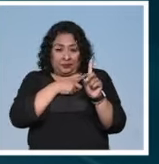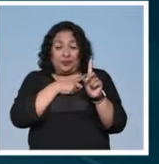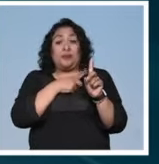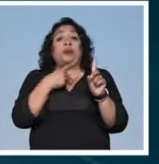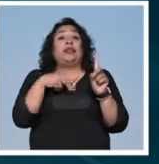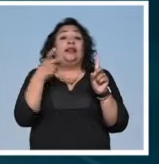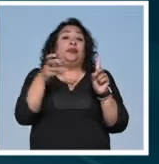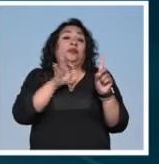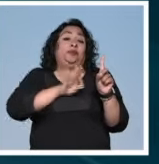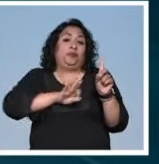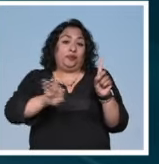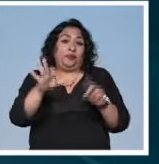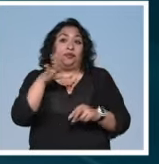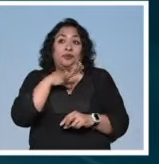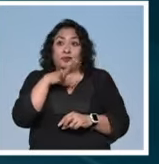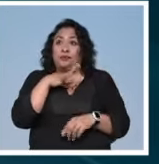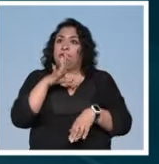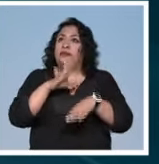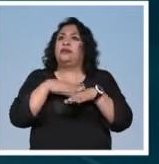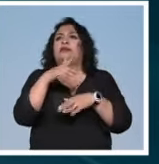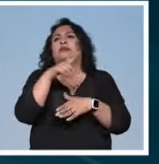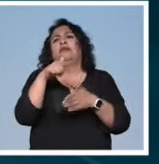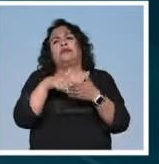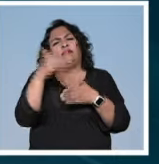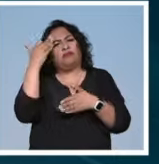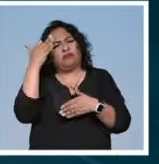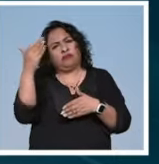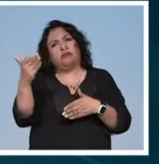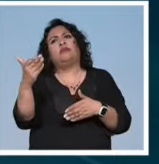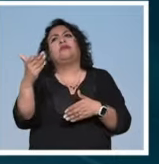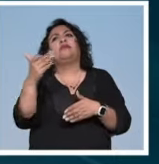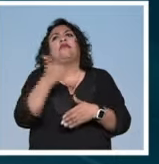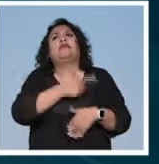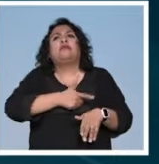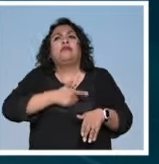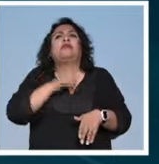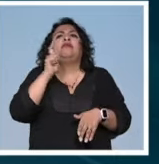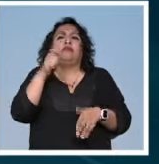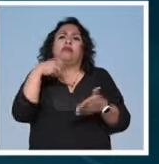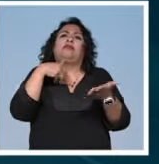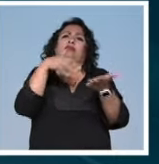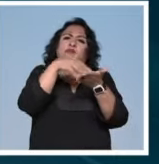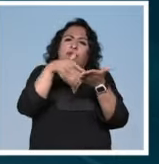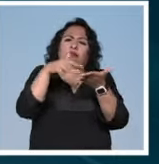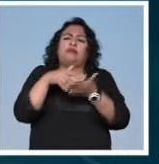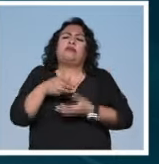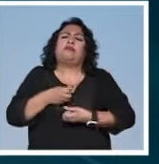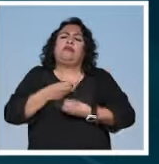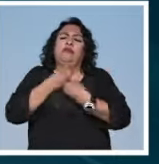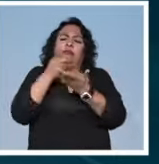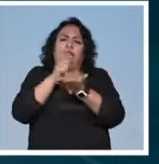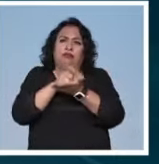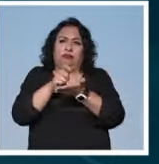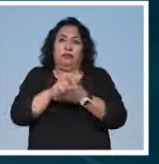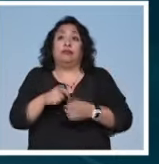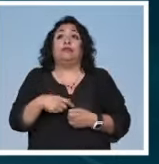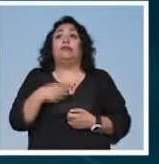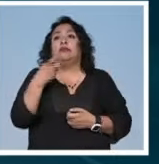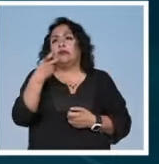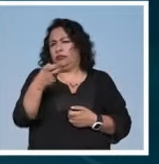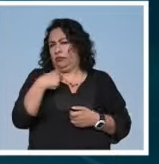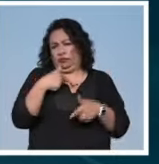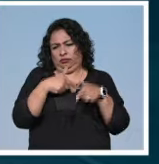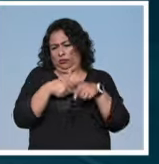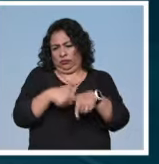pero esto le permitirá tener más espacio y dedicarse a lo que más le gusta, que es leer y la poesía. Esos los voy a